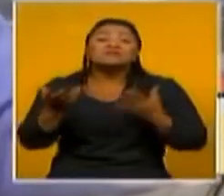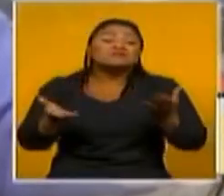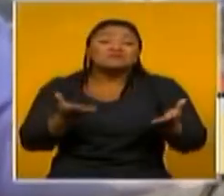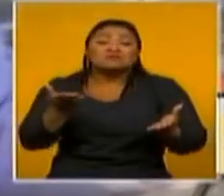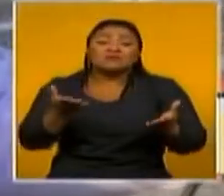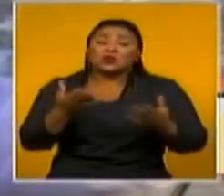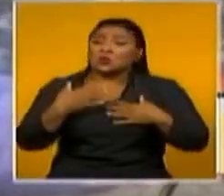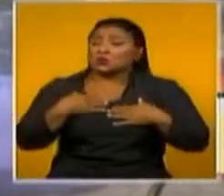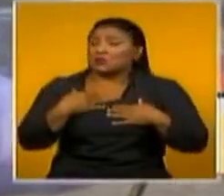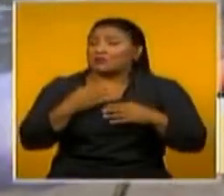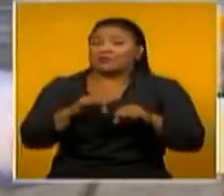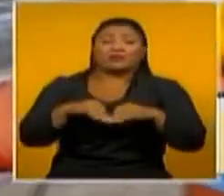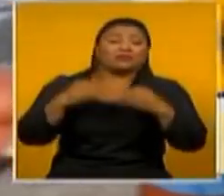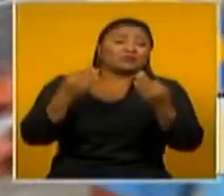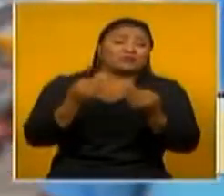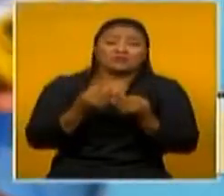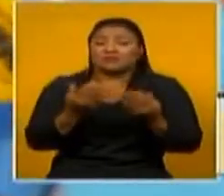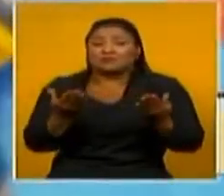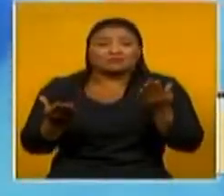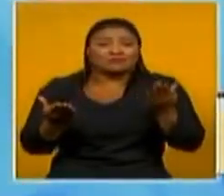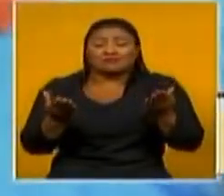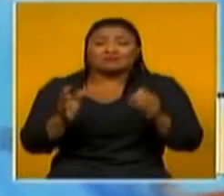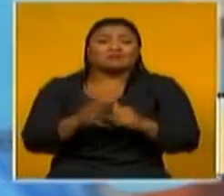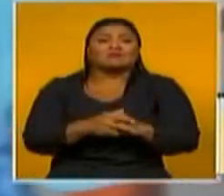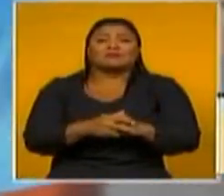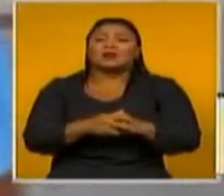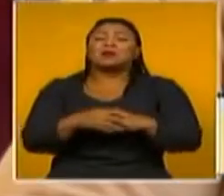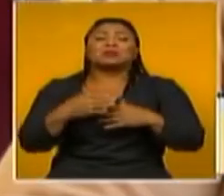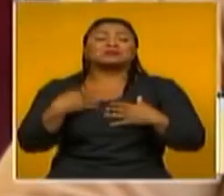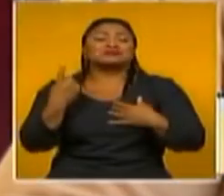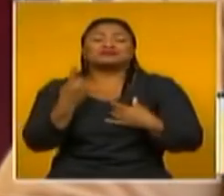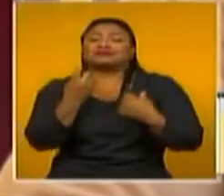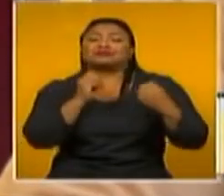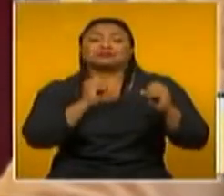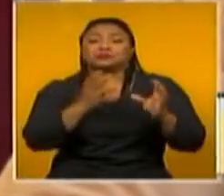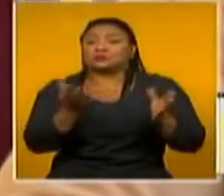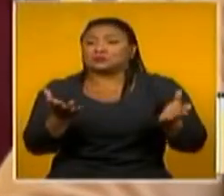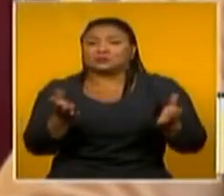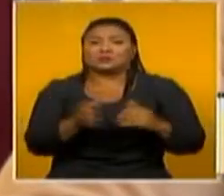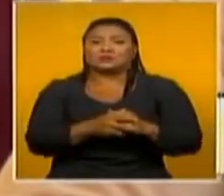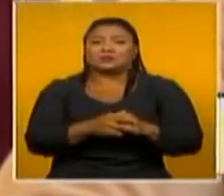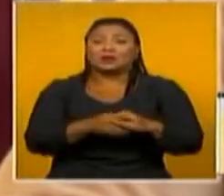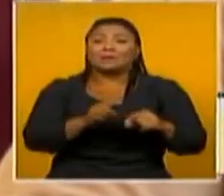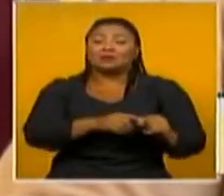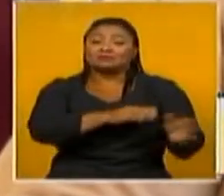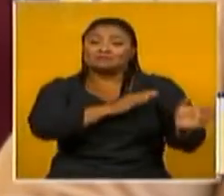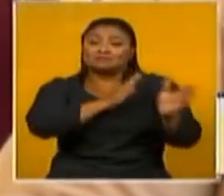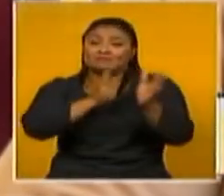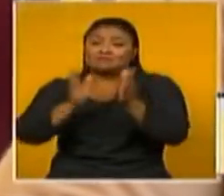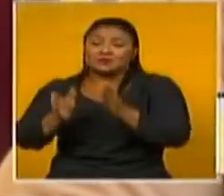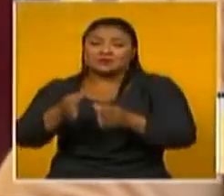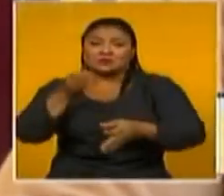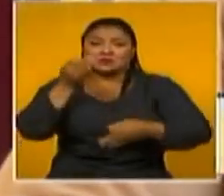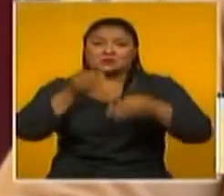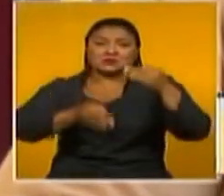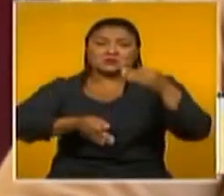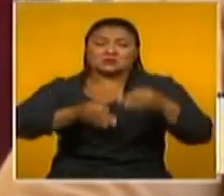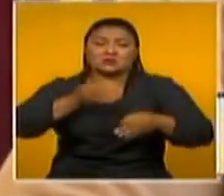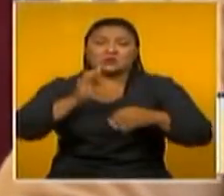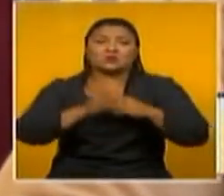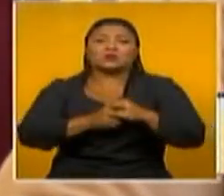cuenta familiares, lo están en completo abandono. Se ha establecido un plan integral de seguridad ya, en el que